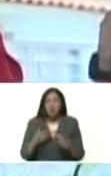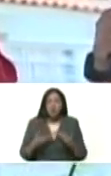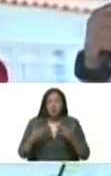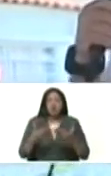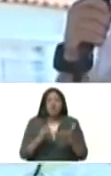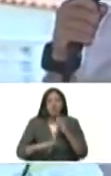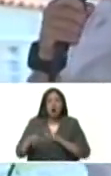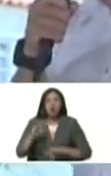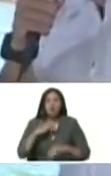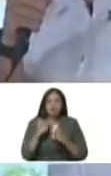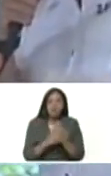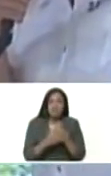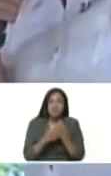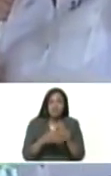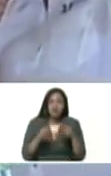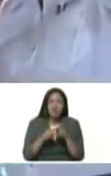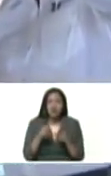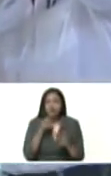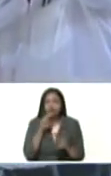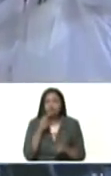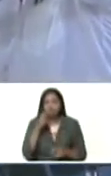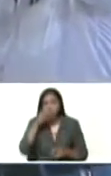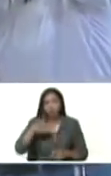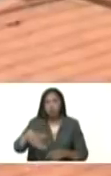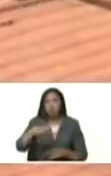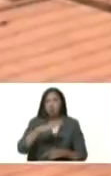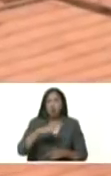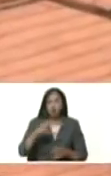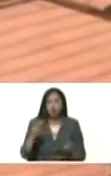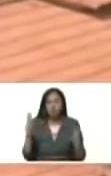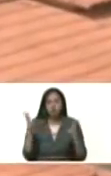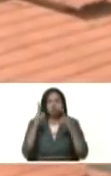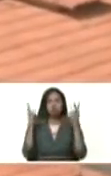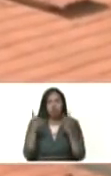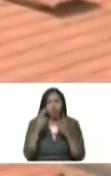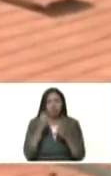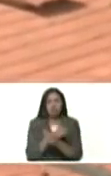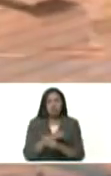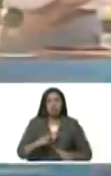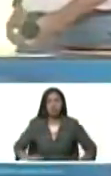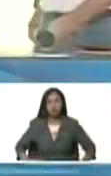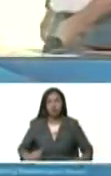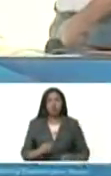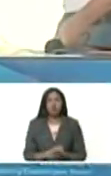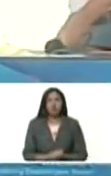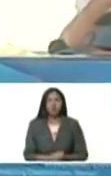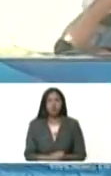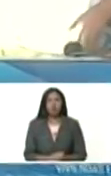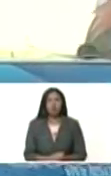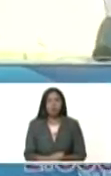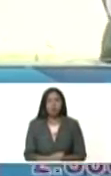amor y con cariño de parte de este hermoso pueblo invicto de Portuguesa.